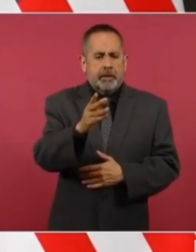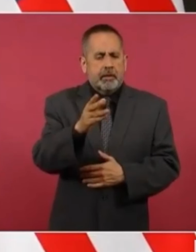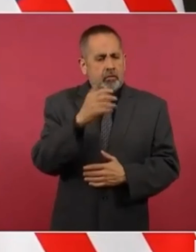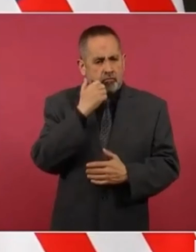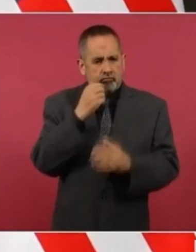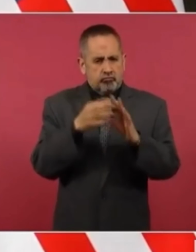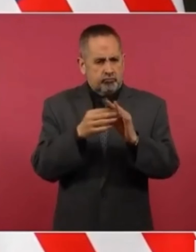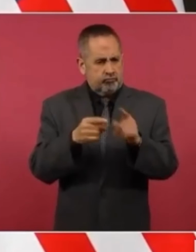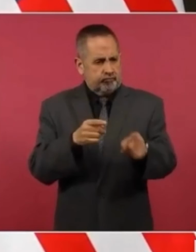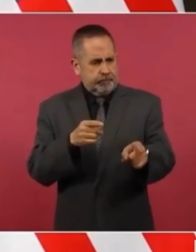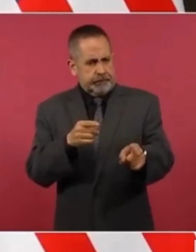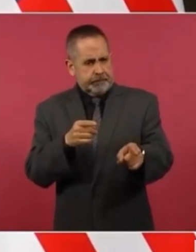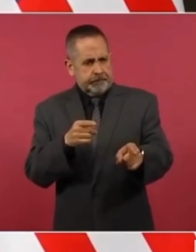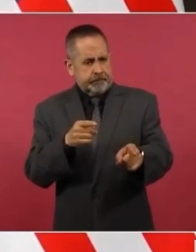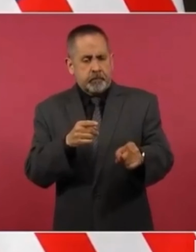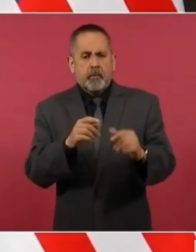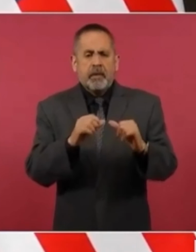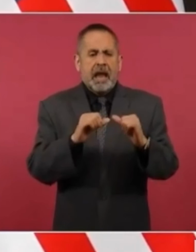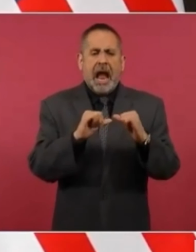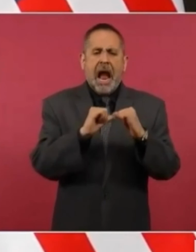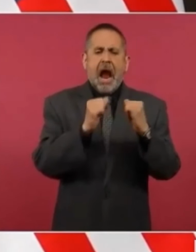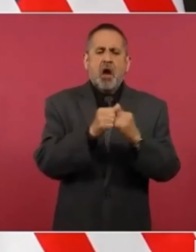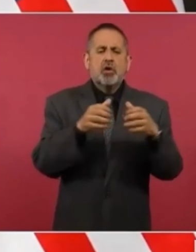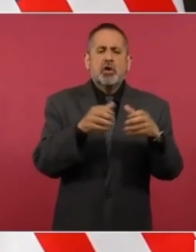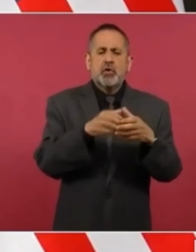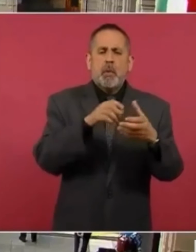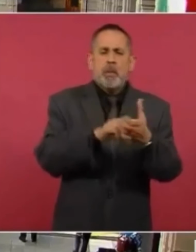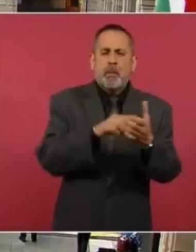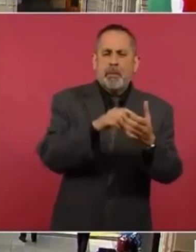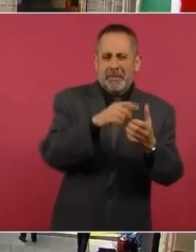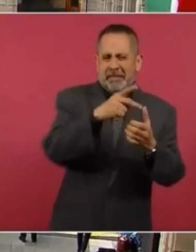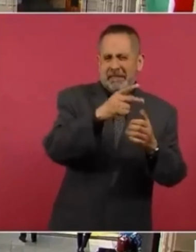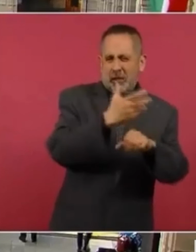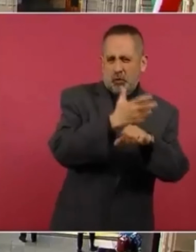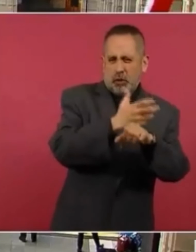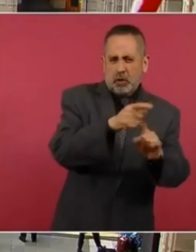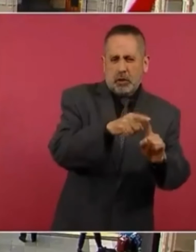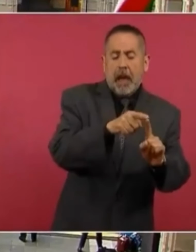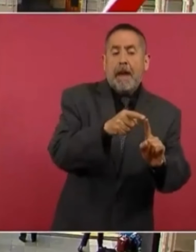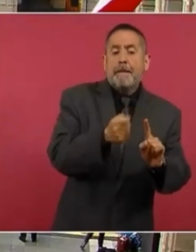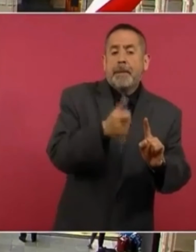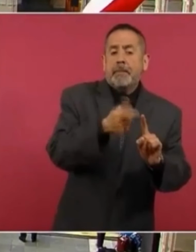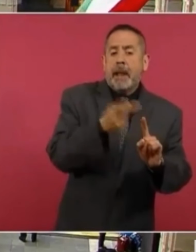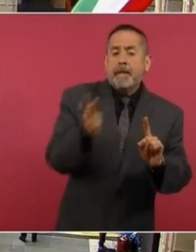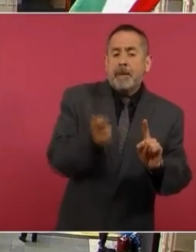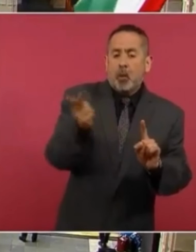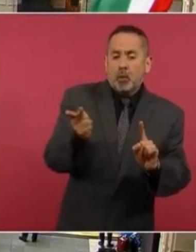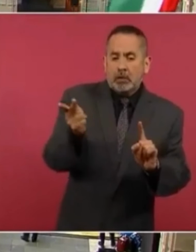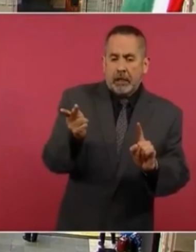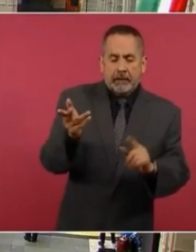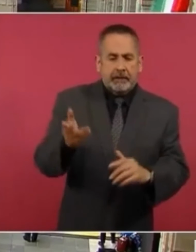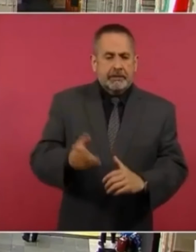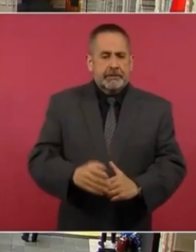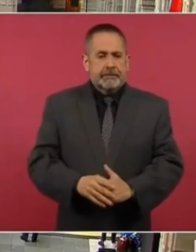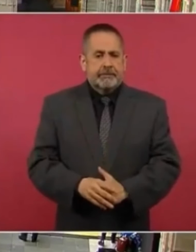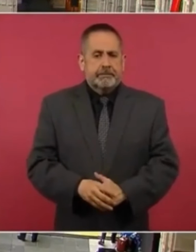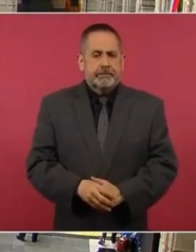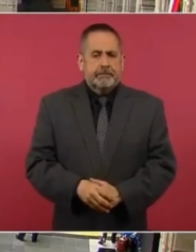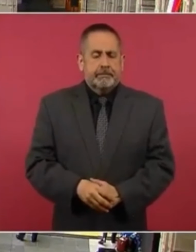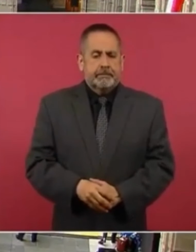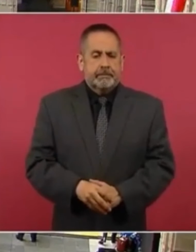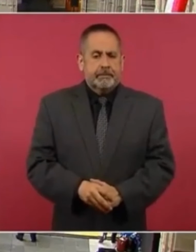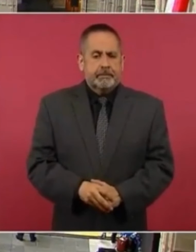a Kellen Long de Associated Press para la primera pregunta. Hola, señor. Hi, Prime Minister